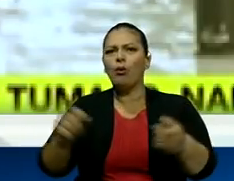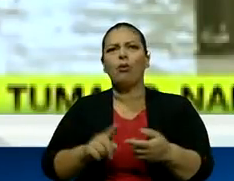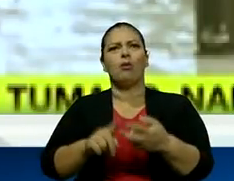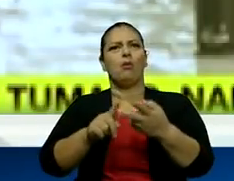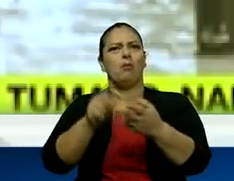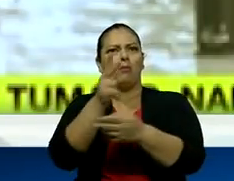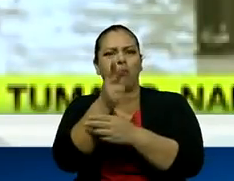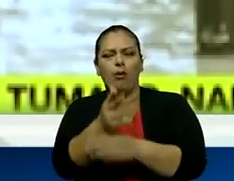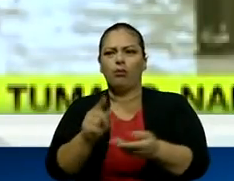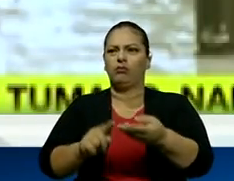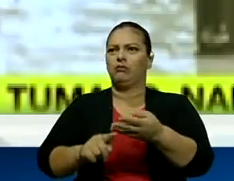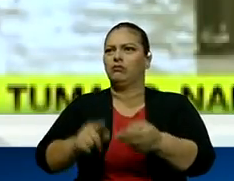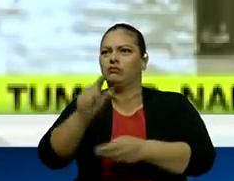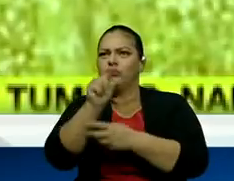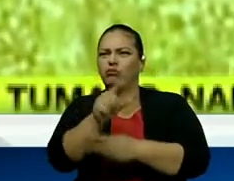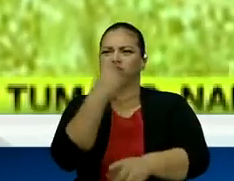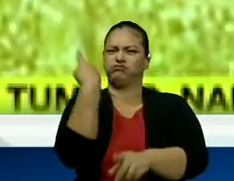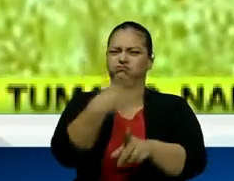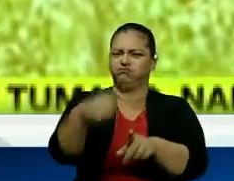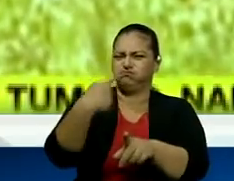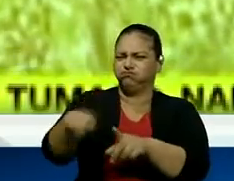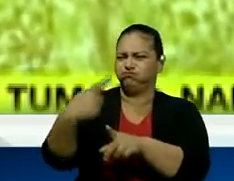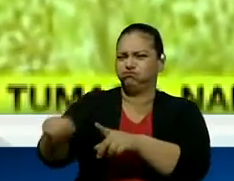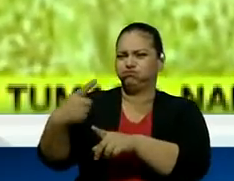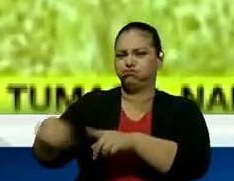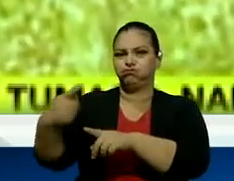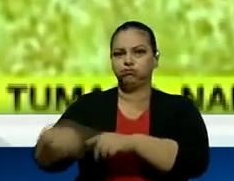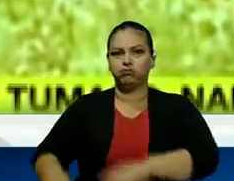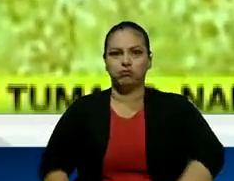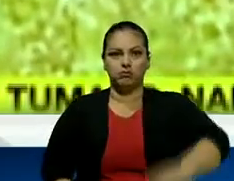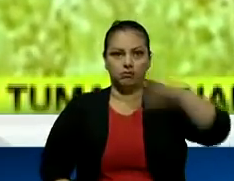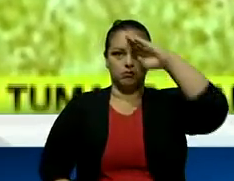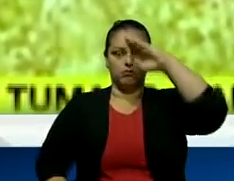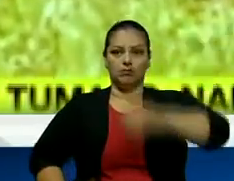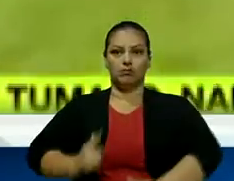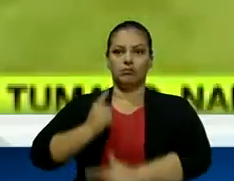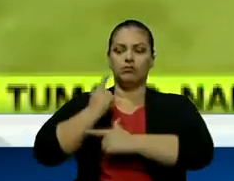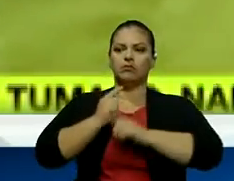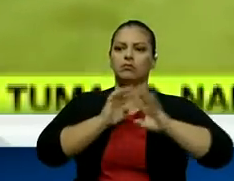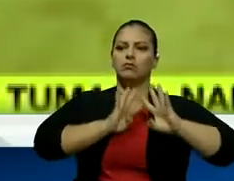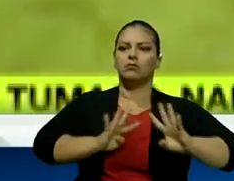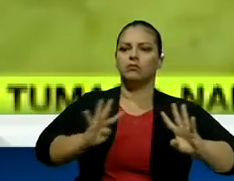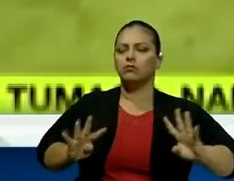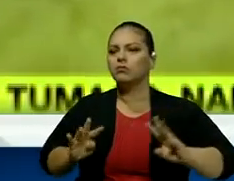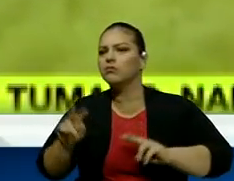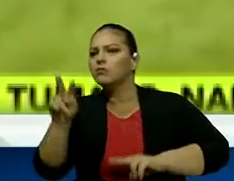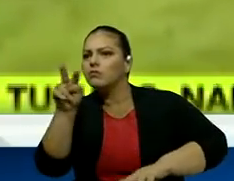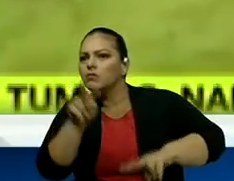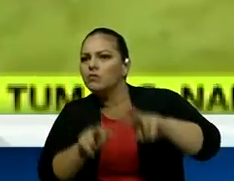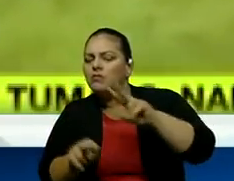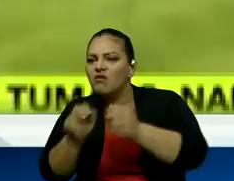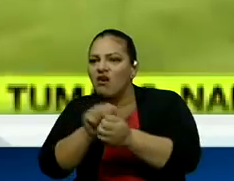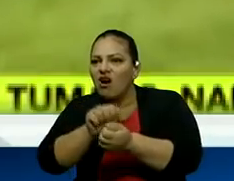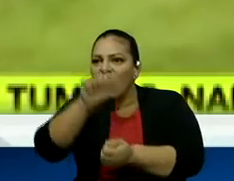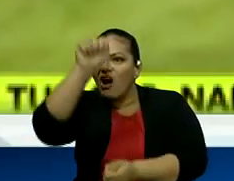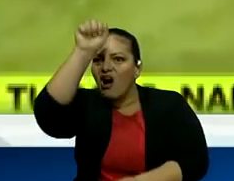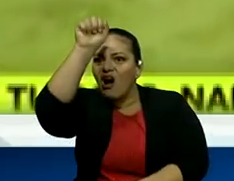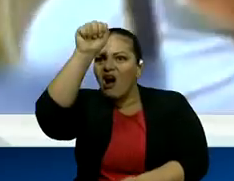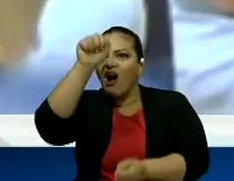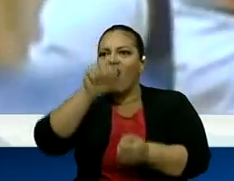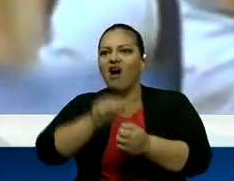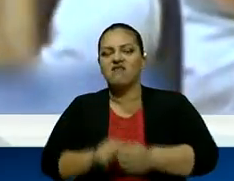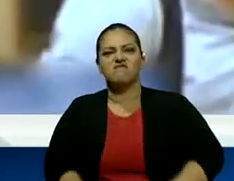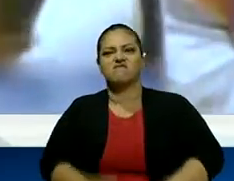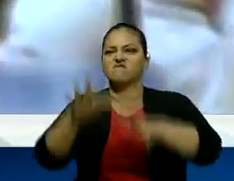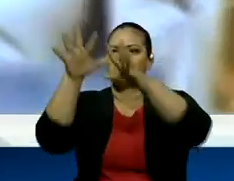fue localizado en la línea de frontera, al frente del sector en lado ecuatoriano conocido como el PAN. Supuestamente estaba destinado para la seguridad